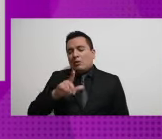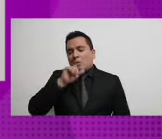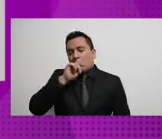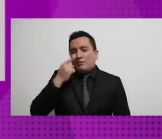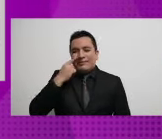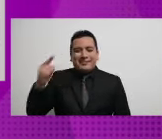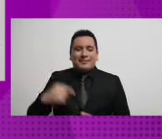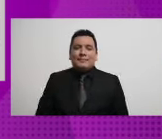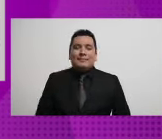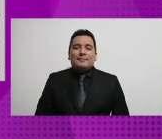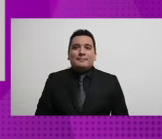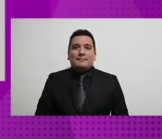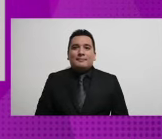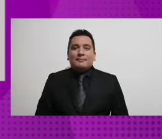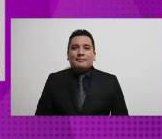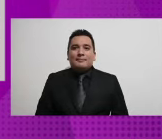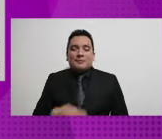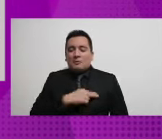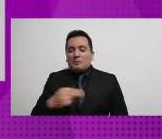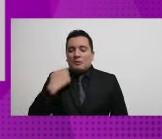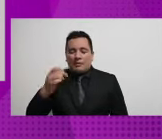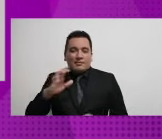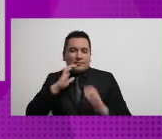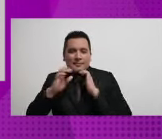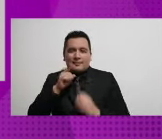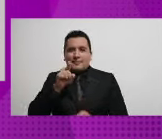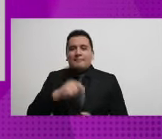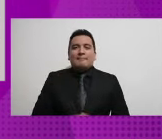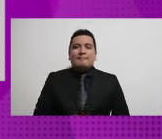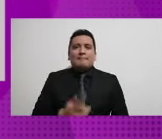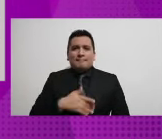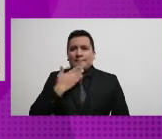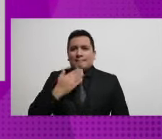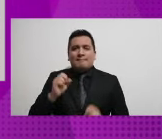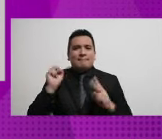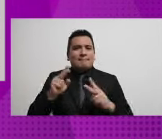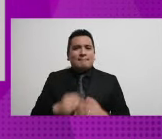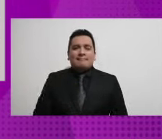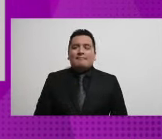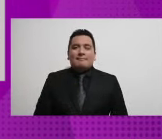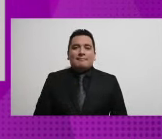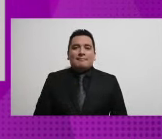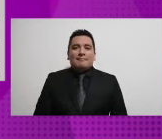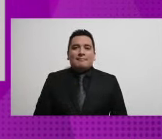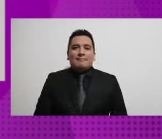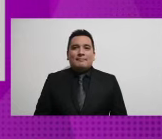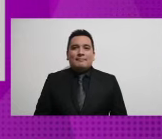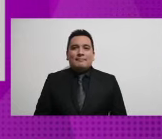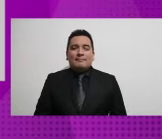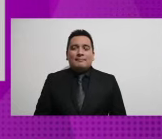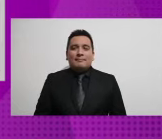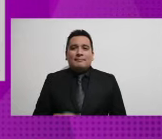programa-radiofónico y en Twitter laurna-IEC. Queremos tener comunicación con usted. Pásenla muy bien. Hasta la próxima